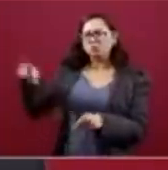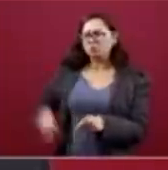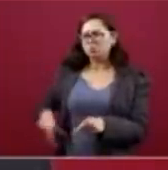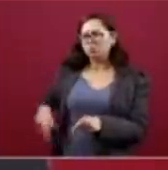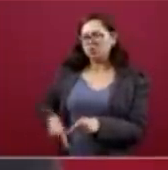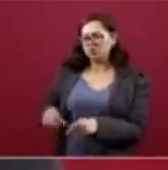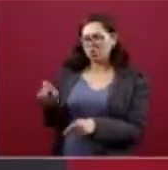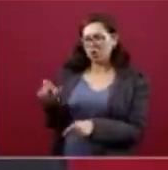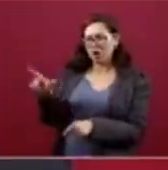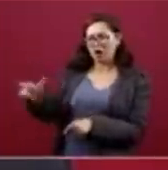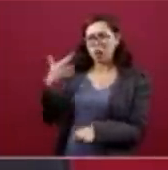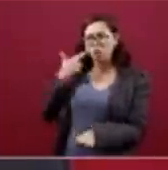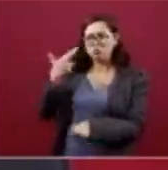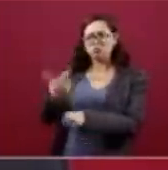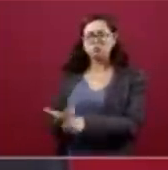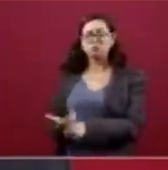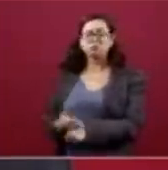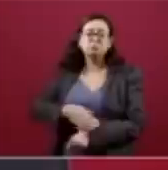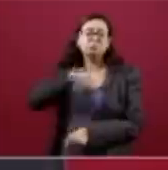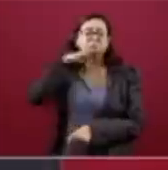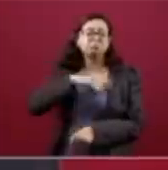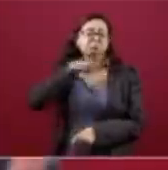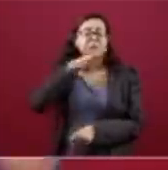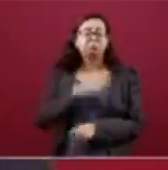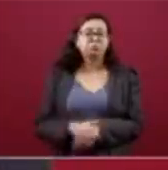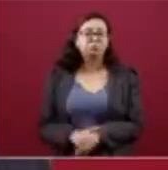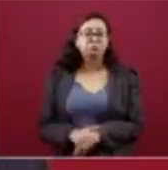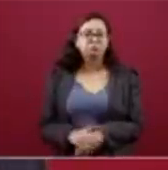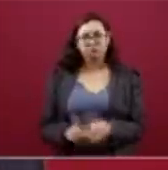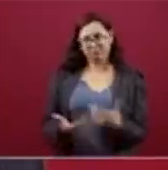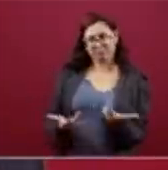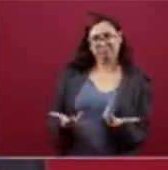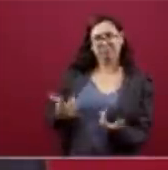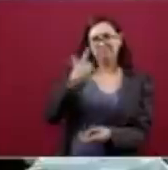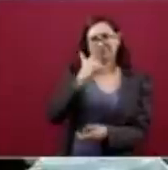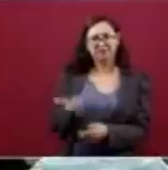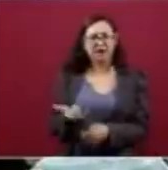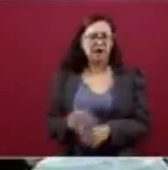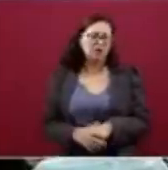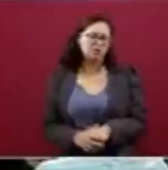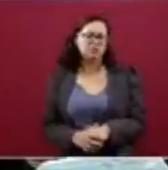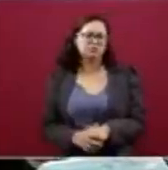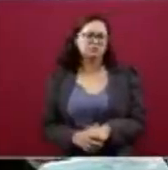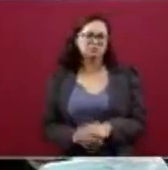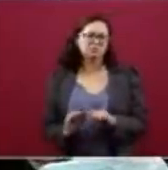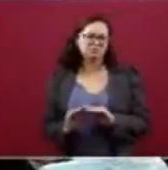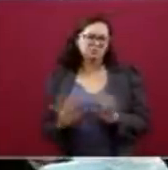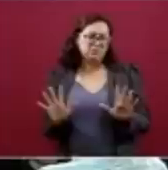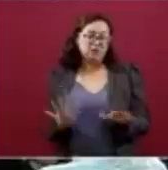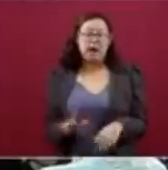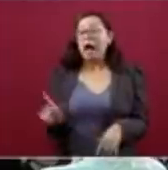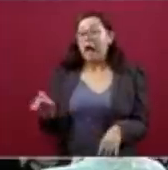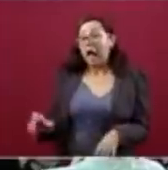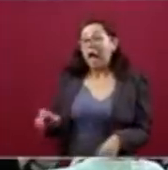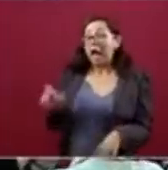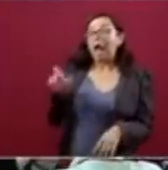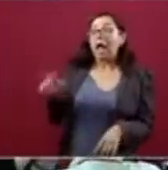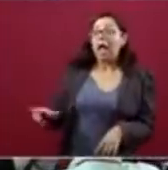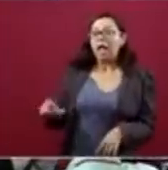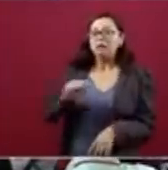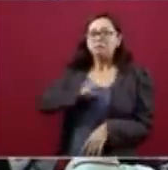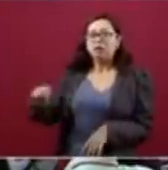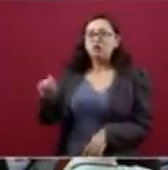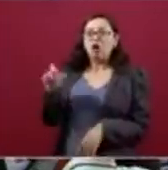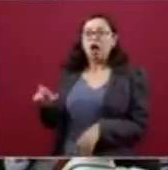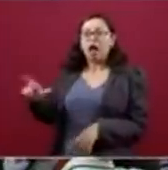sí, está raro, hay una omisión. O sea, no estoy diciendo él lo